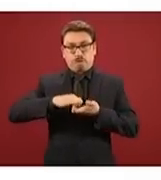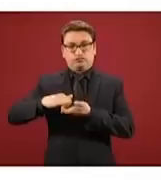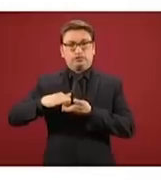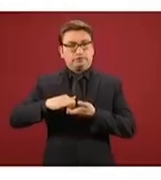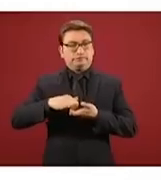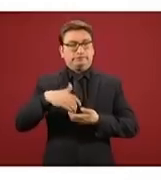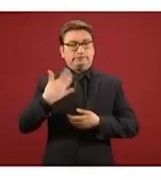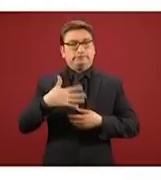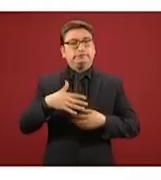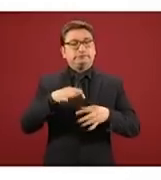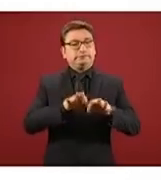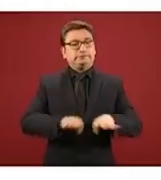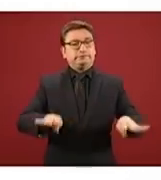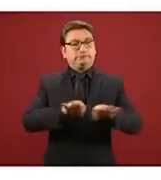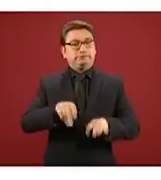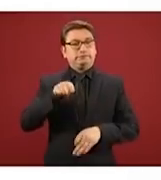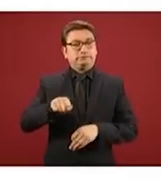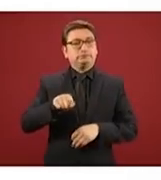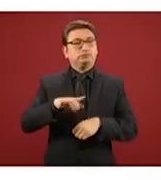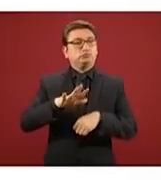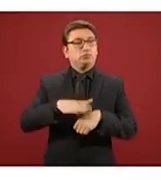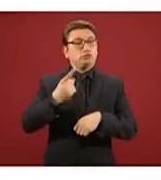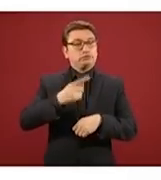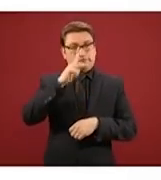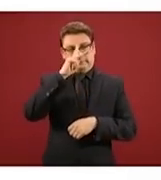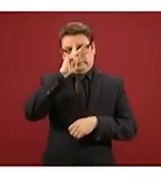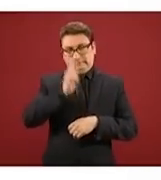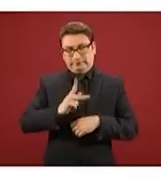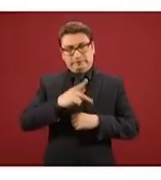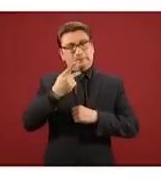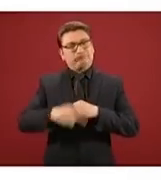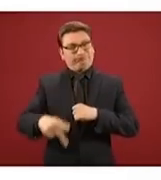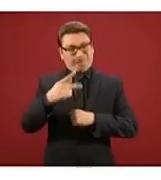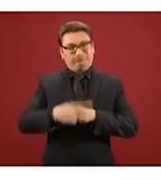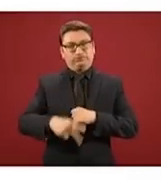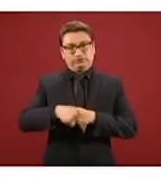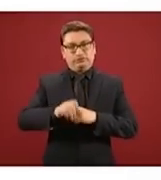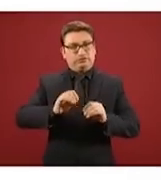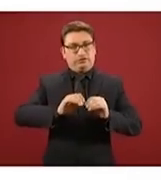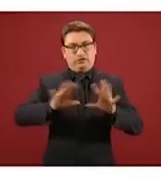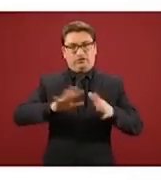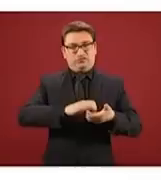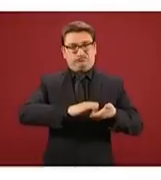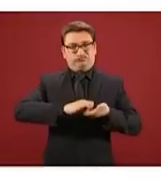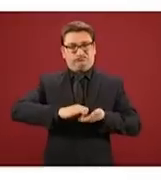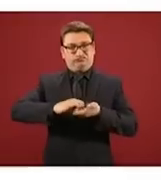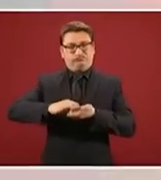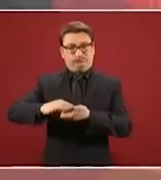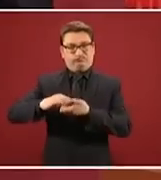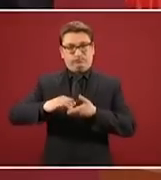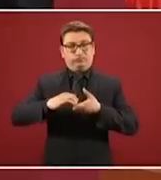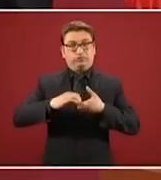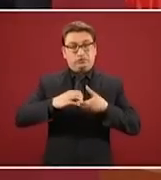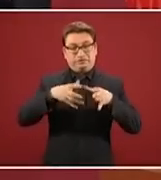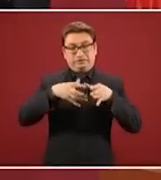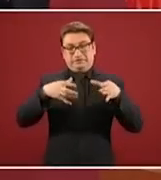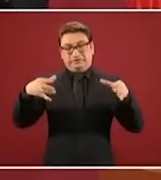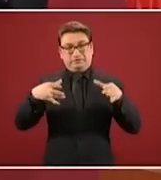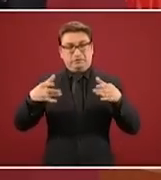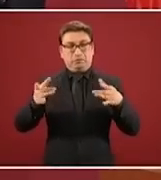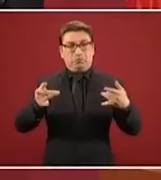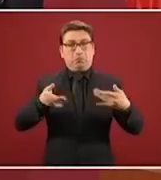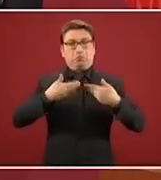destacó por qué se pone en riesgo la vida de las personas claramente en este tipo de transportes no tienen siquiera haití